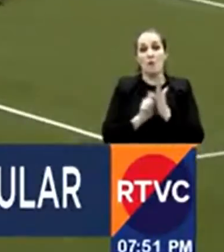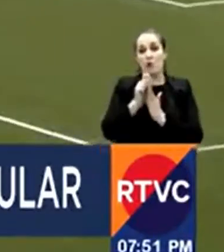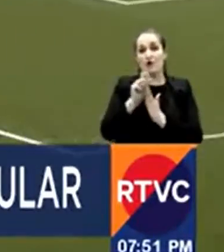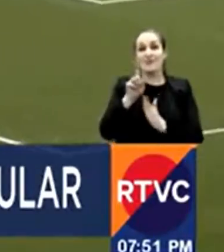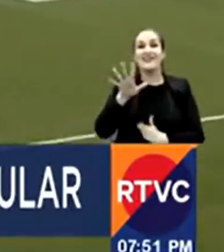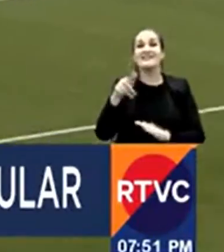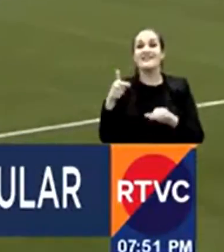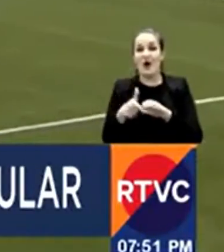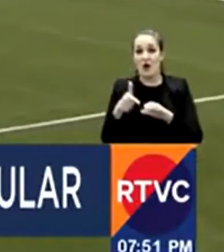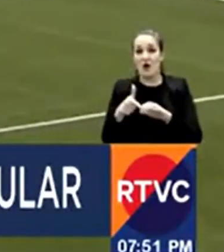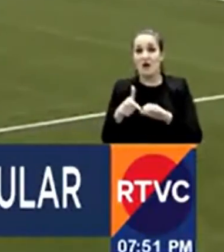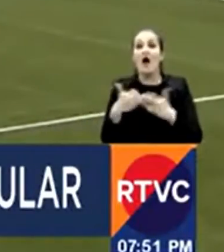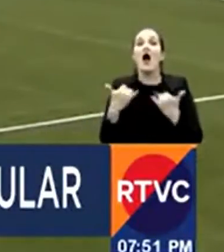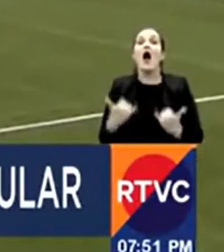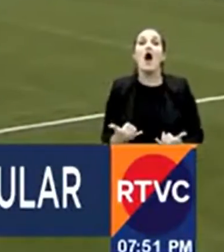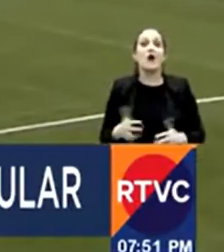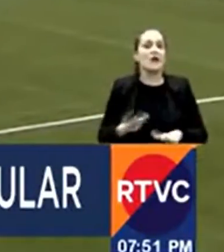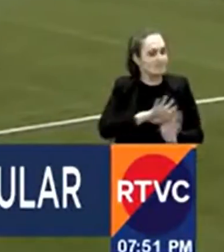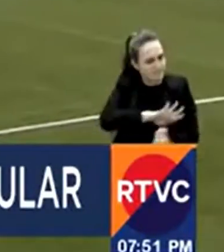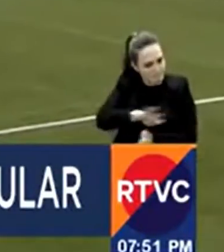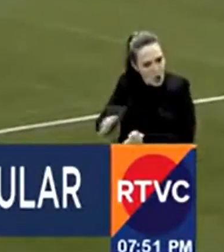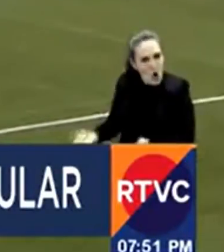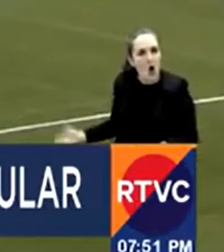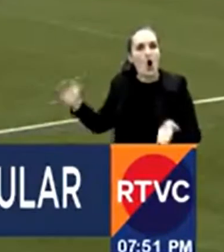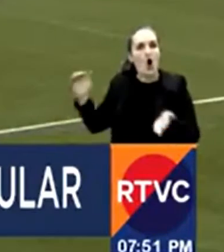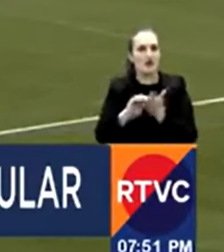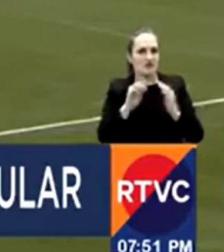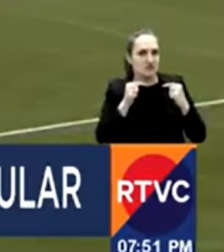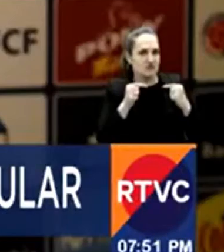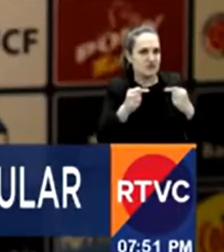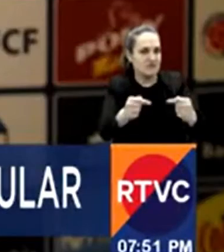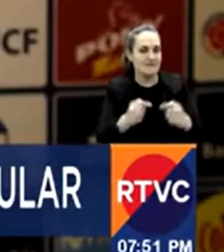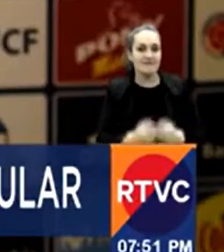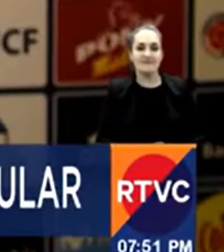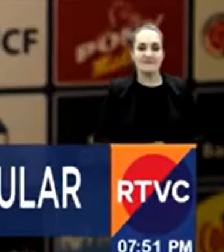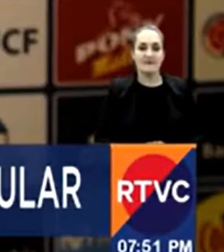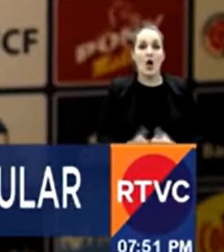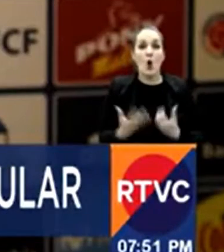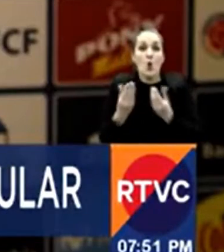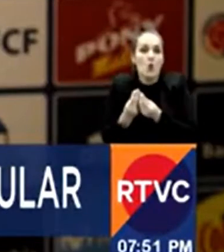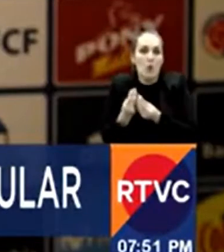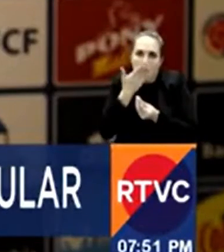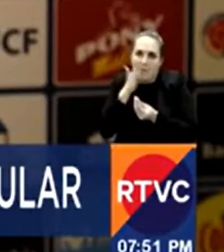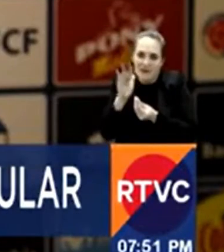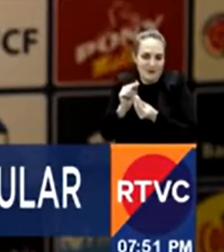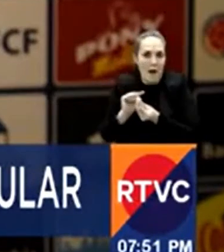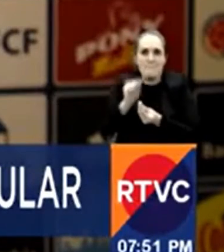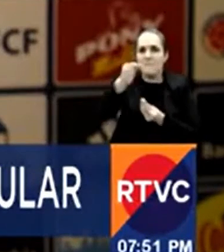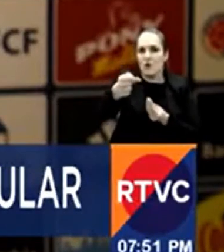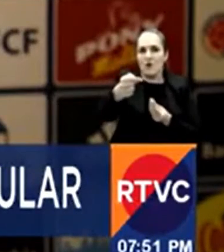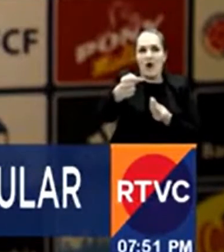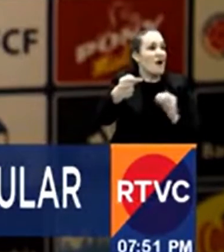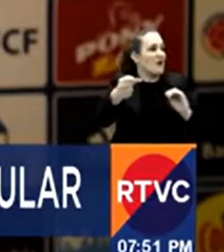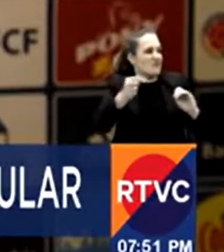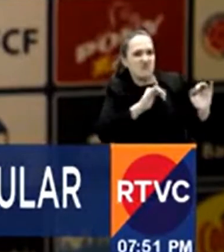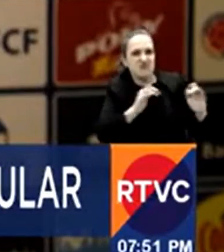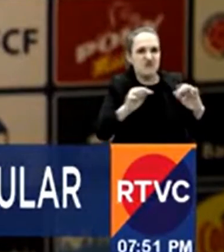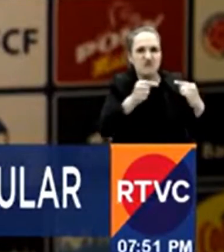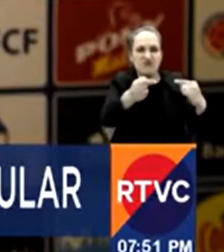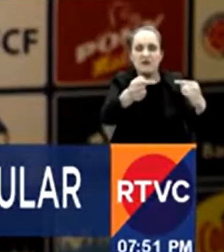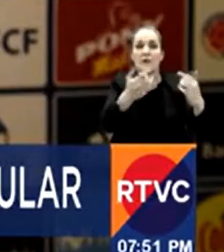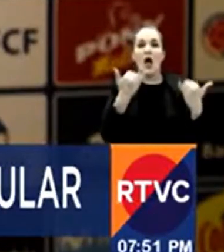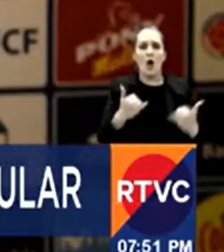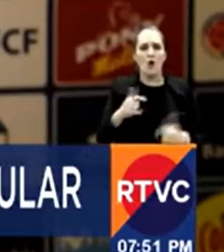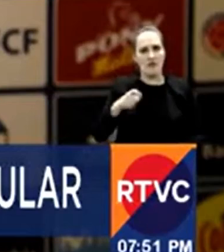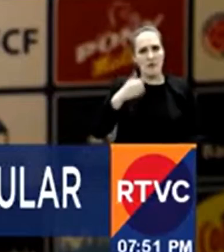favor y el invicto porque comienza un nuevo torneo. Hay que empezar a construir eso con mucha madurez,